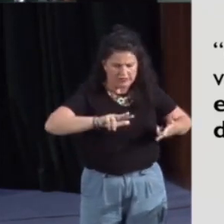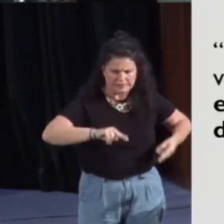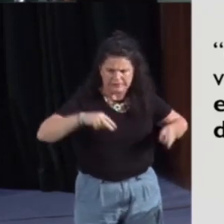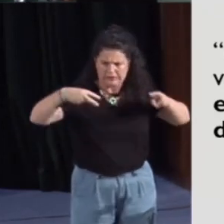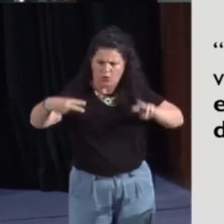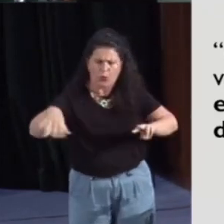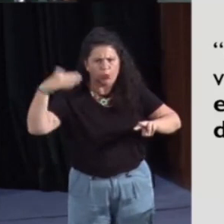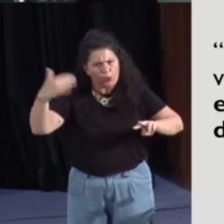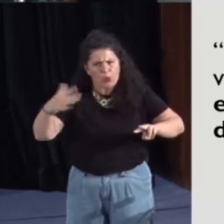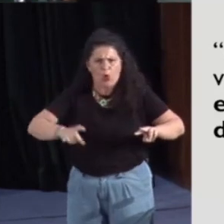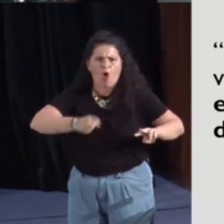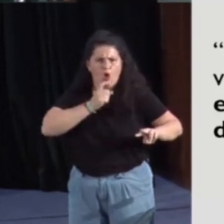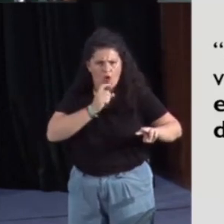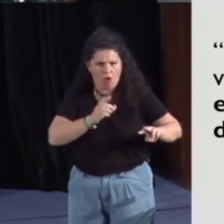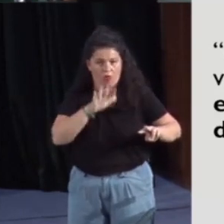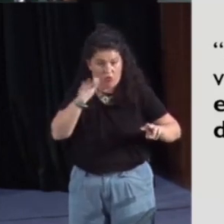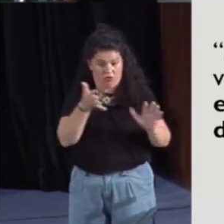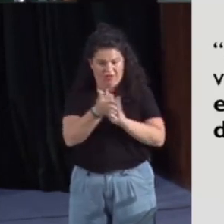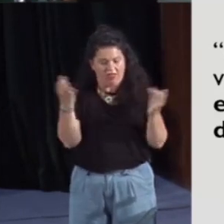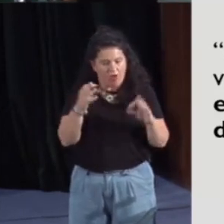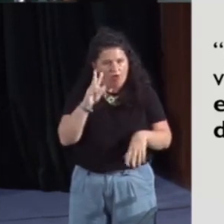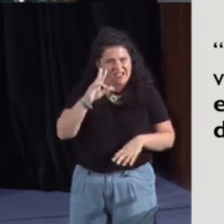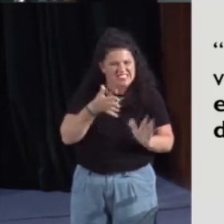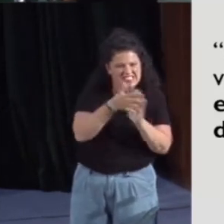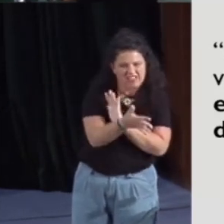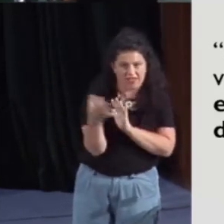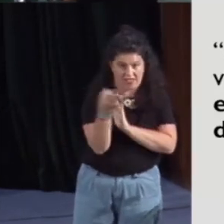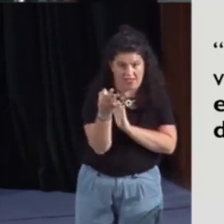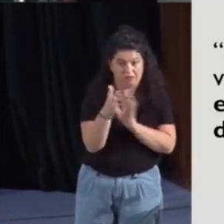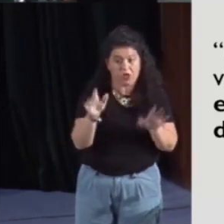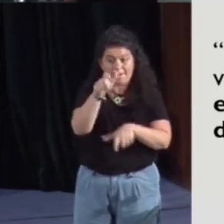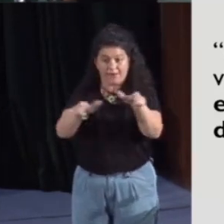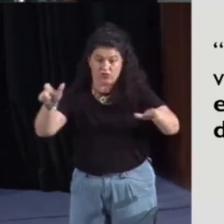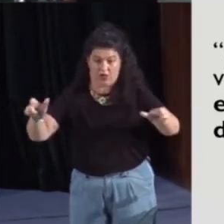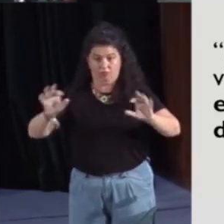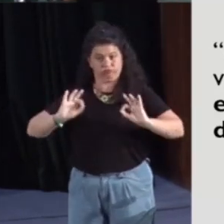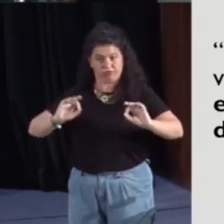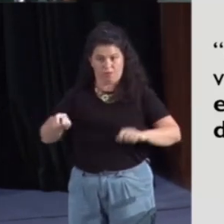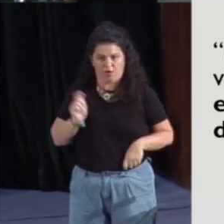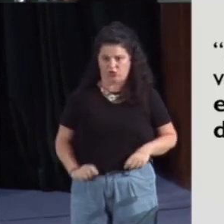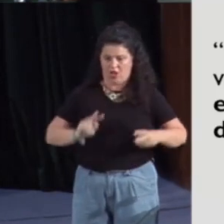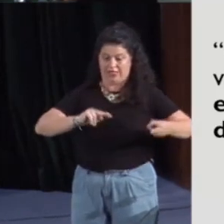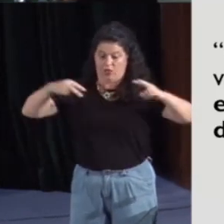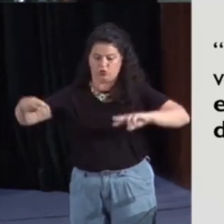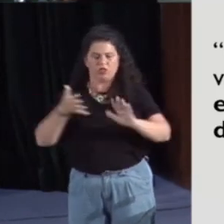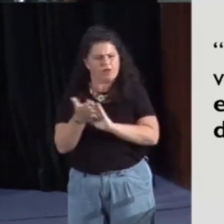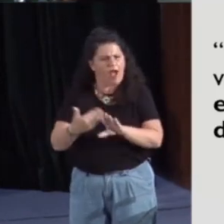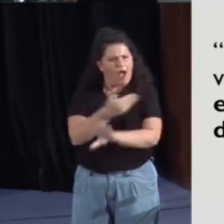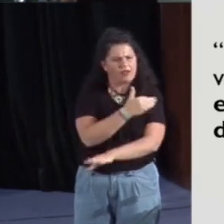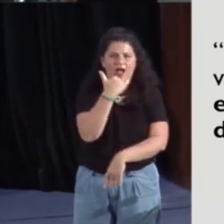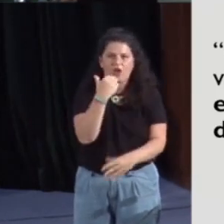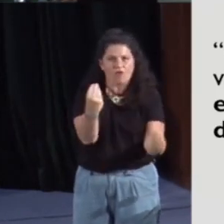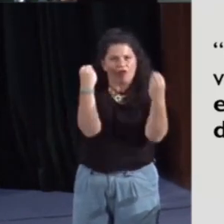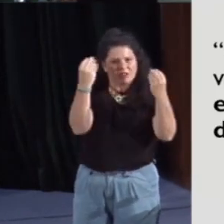una complejidad añadida y también implica que los traductores tienen que tener una especialización, ya no